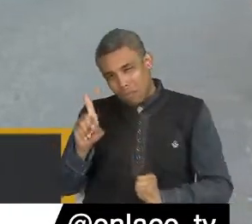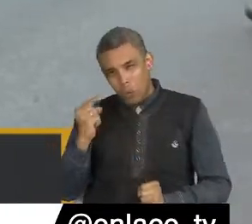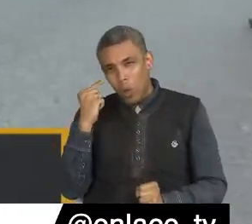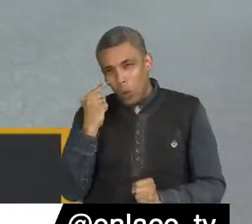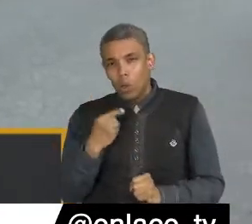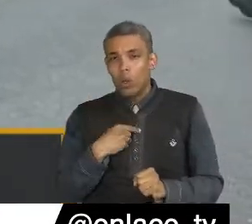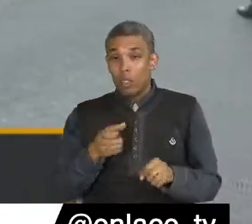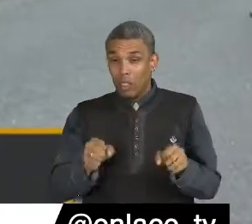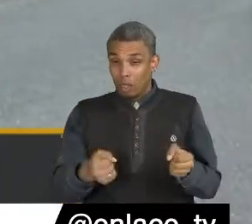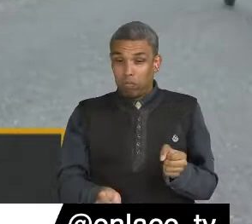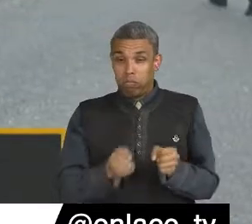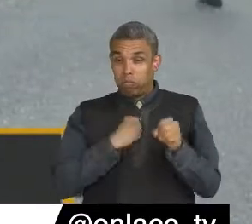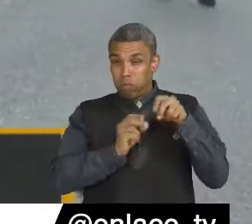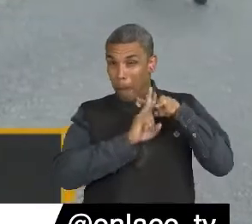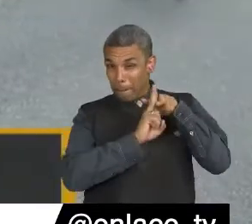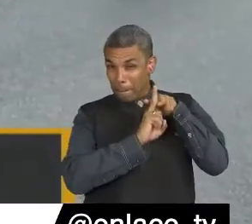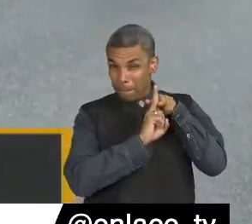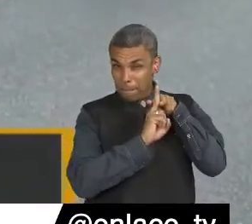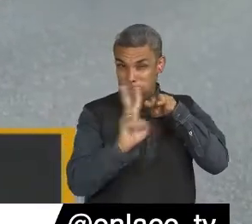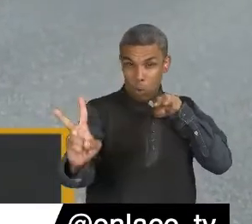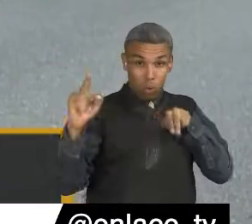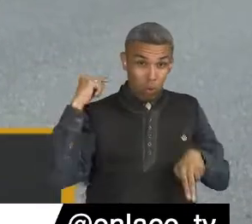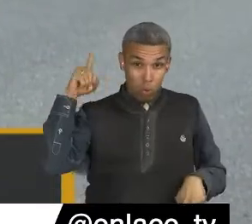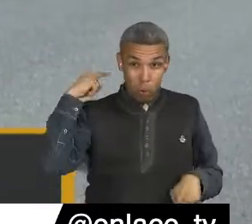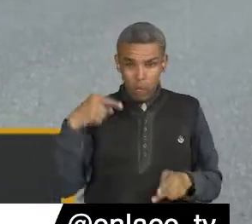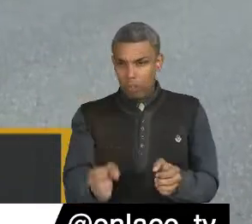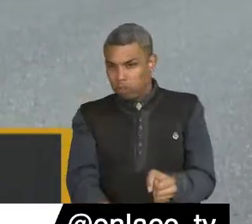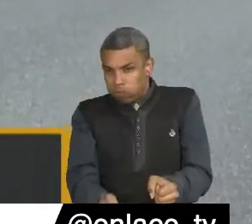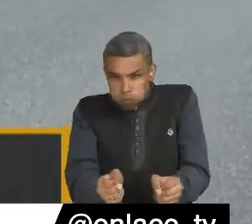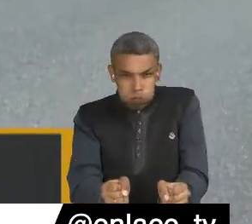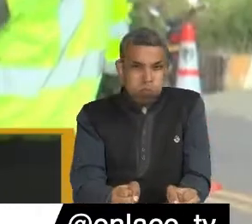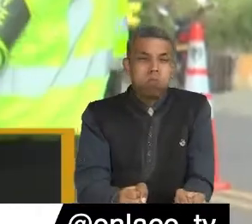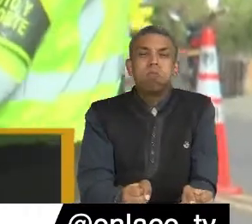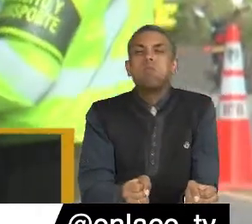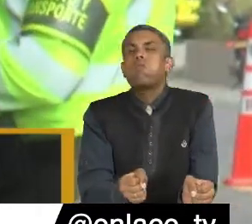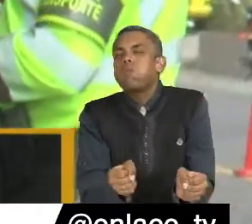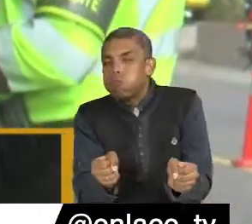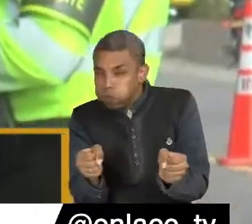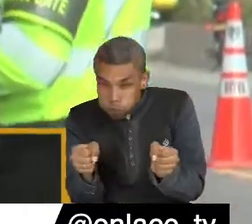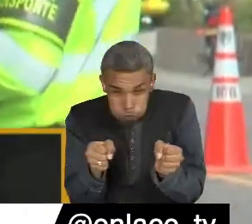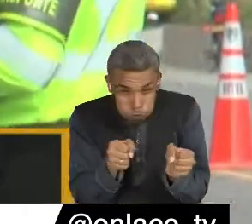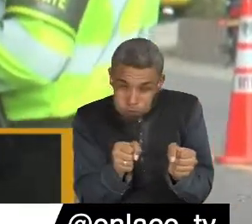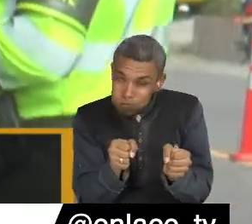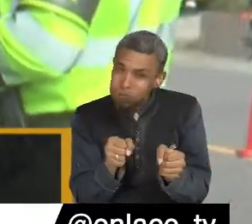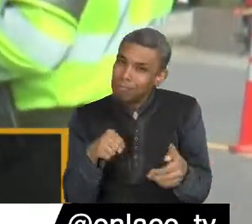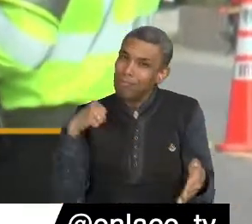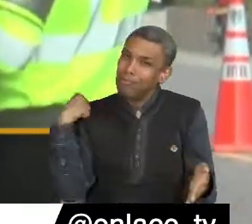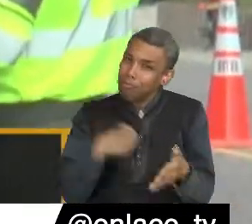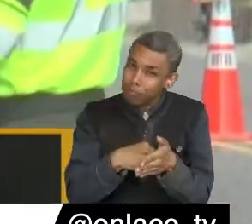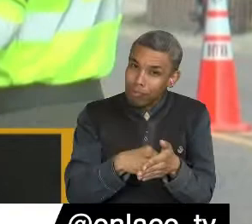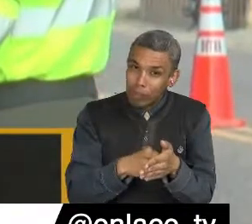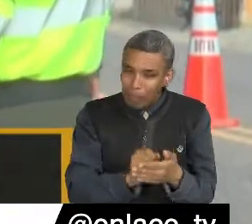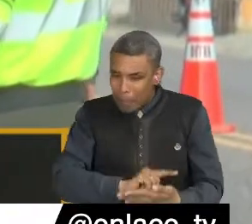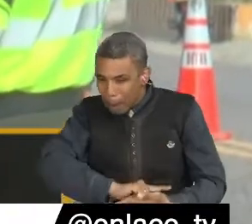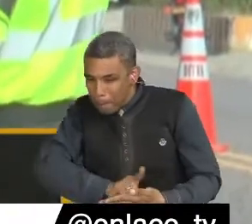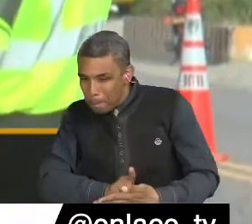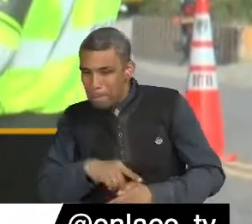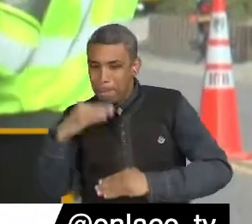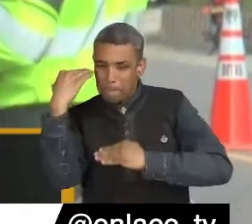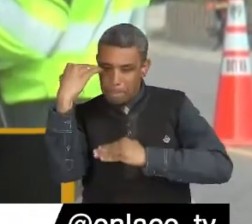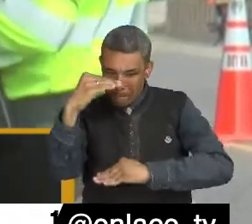accidentalidad en las vías. No adelante en curvas. Acate siempre las señales reglamentarias que están sobre la